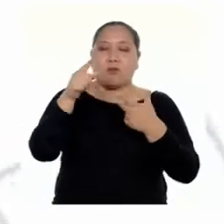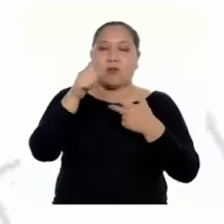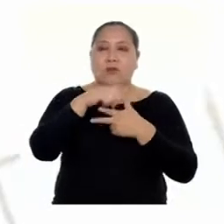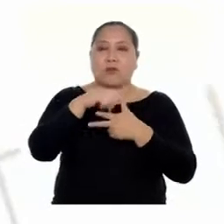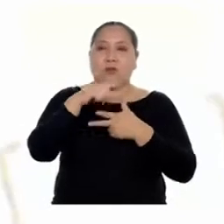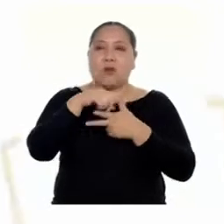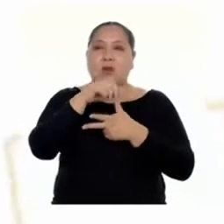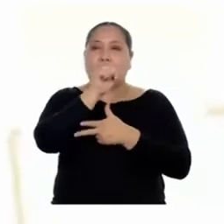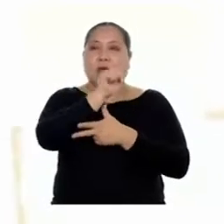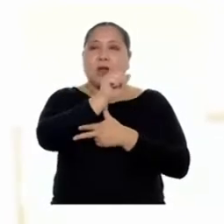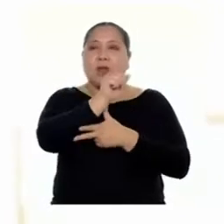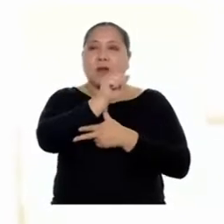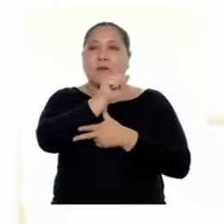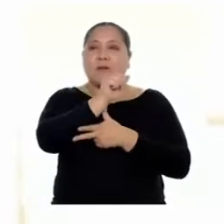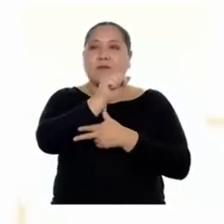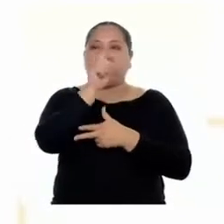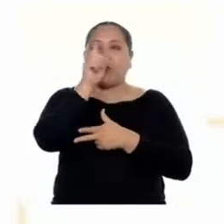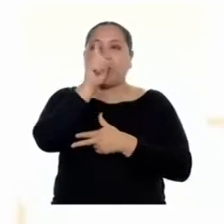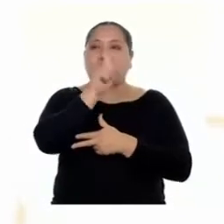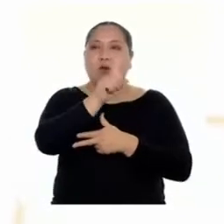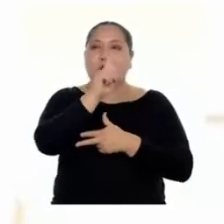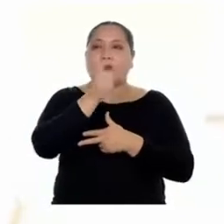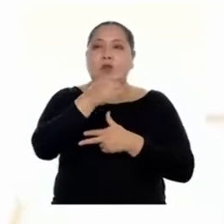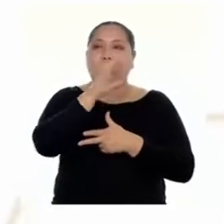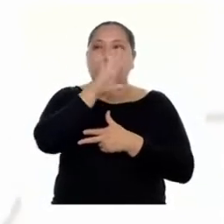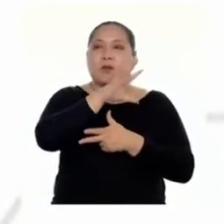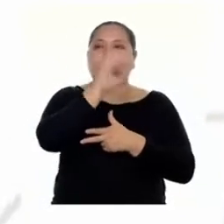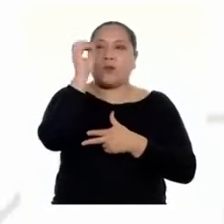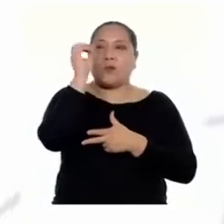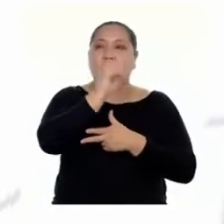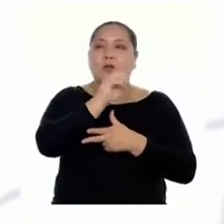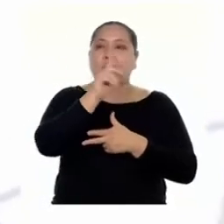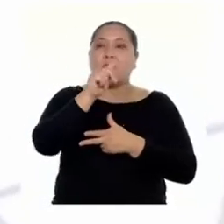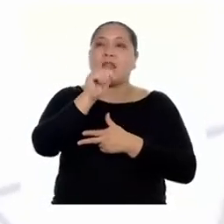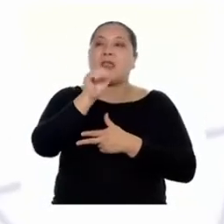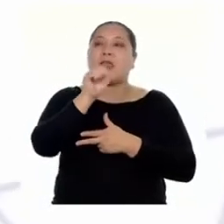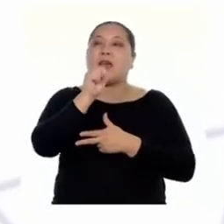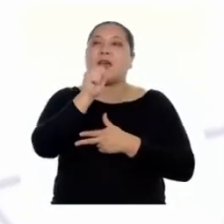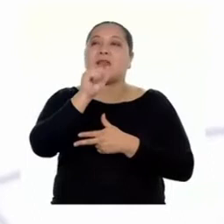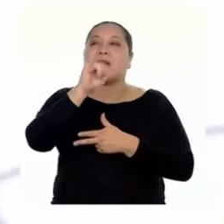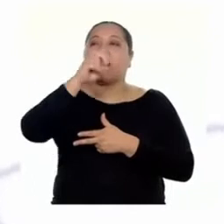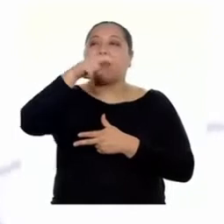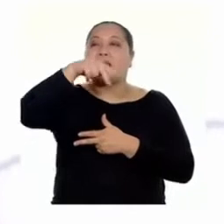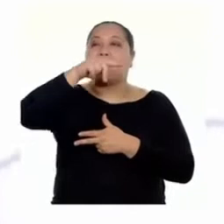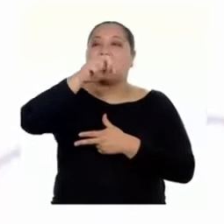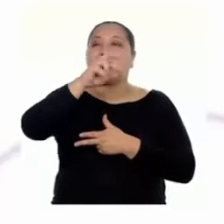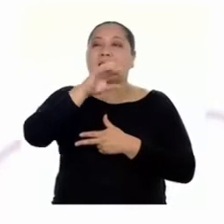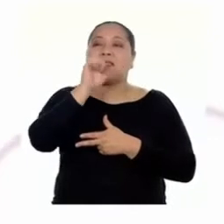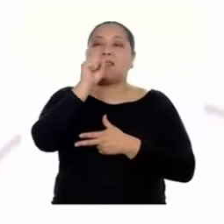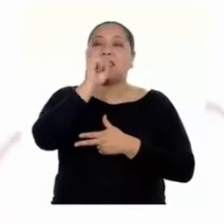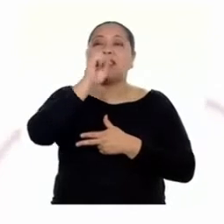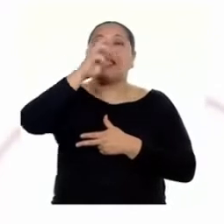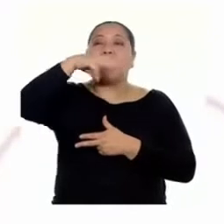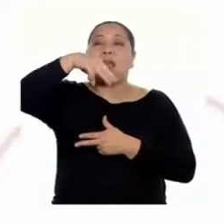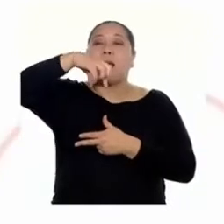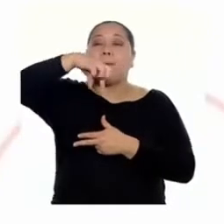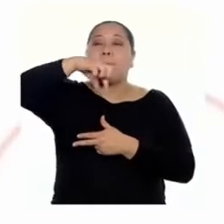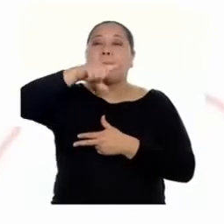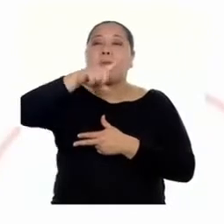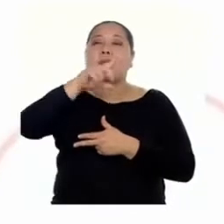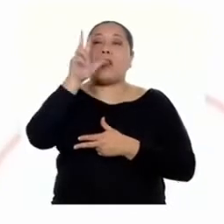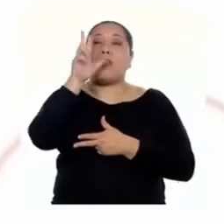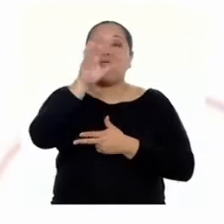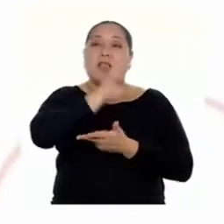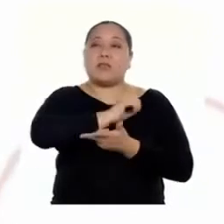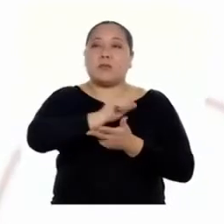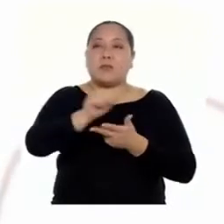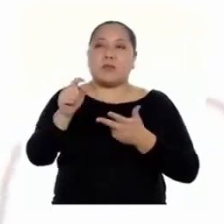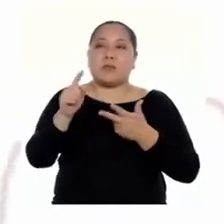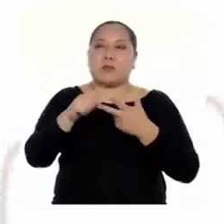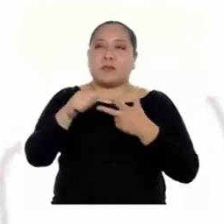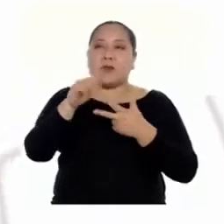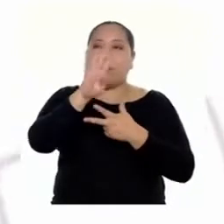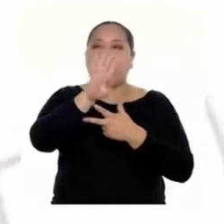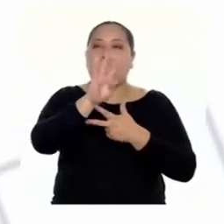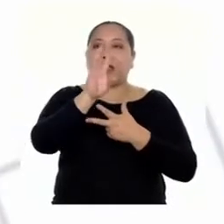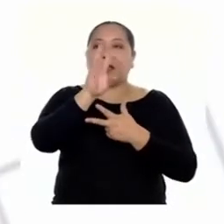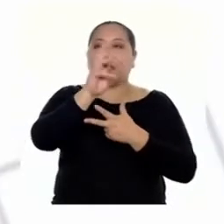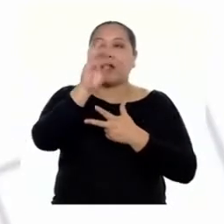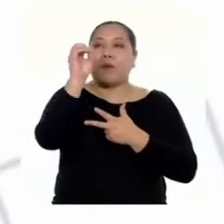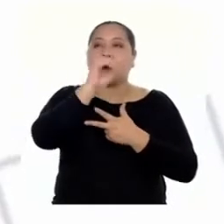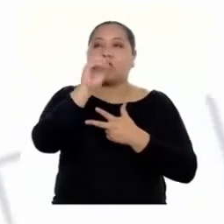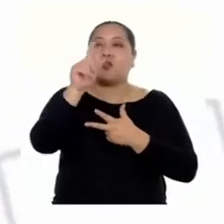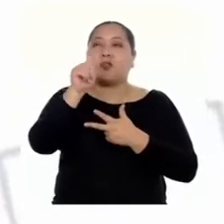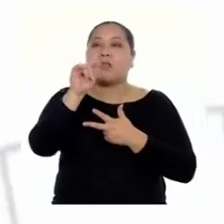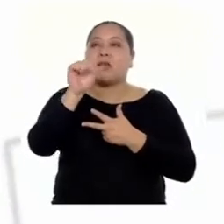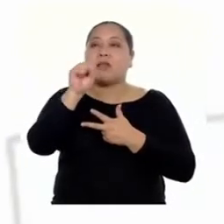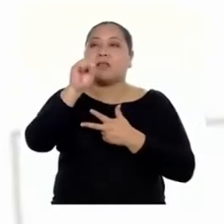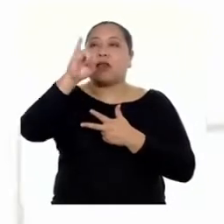Entidad financiera A, 1,5% de tasa de interés simple trimestral. Entidad B, 6% de tasa